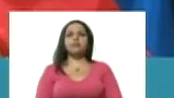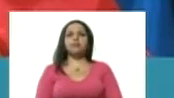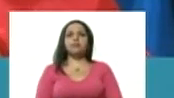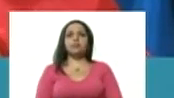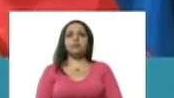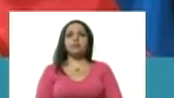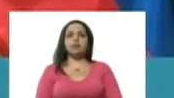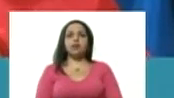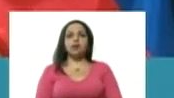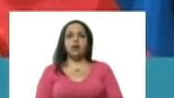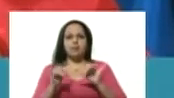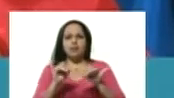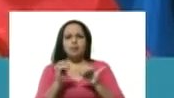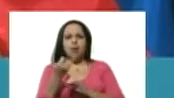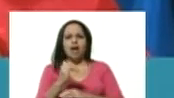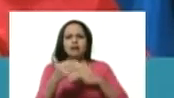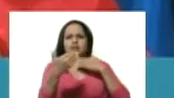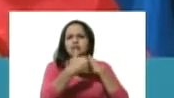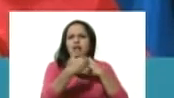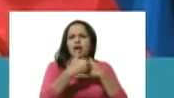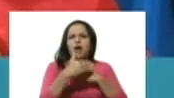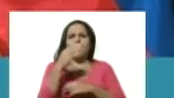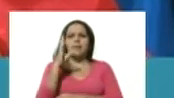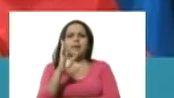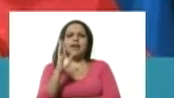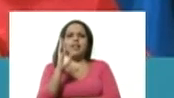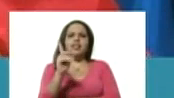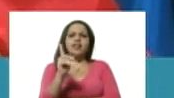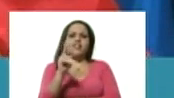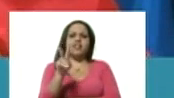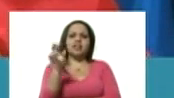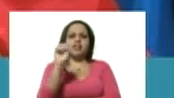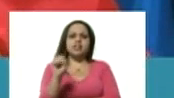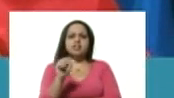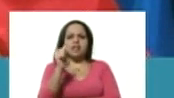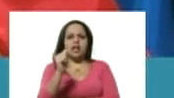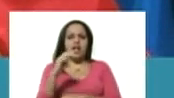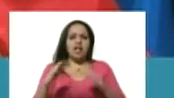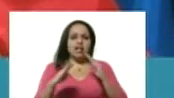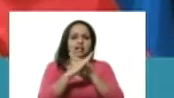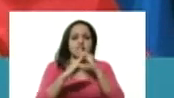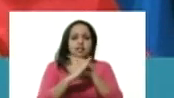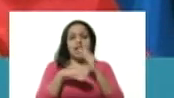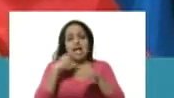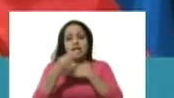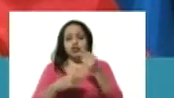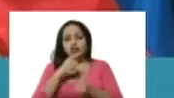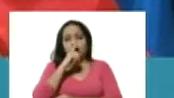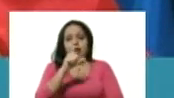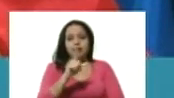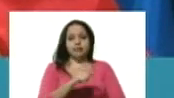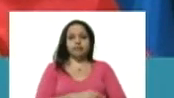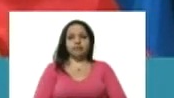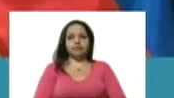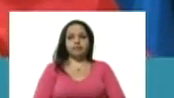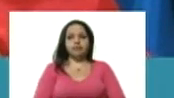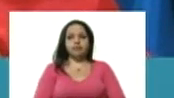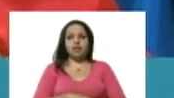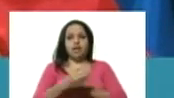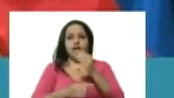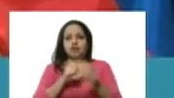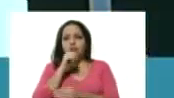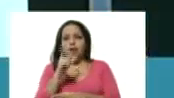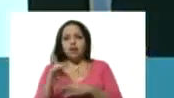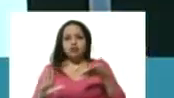Por eso han atacado mucho a PDVSA y las sanciones han hecho un daño en lo